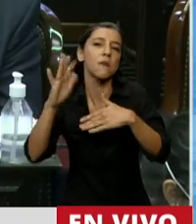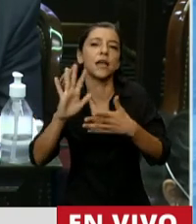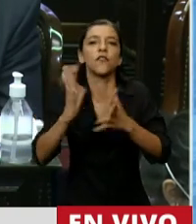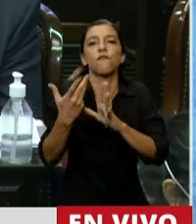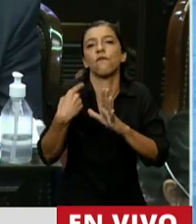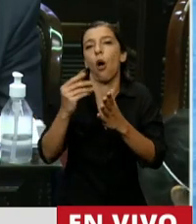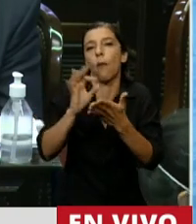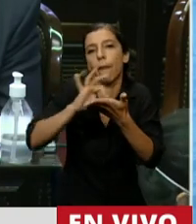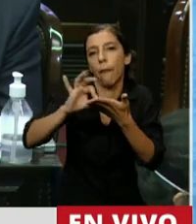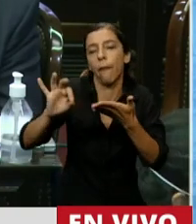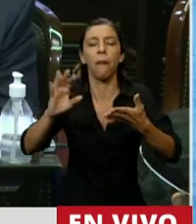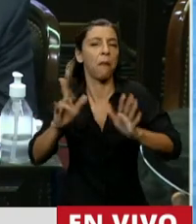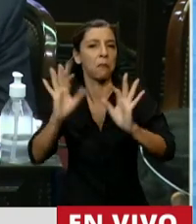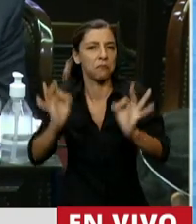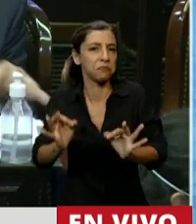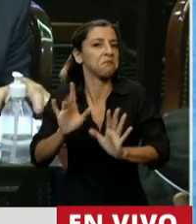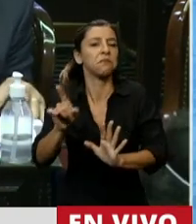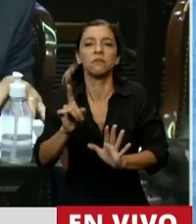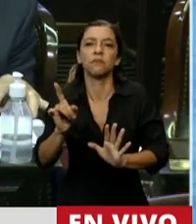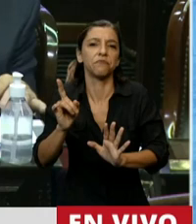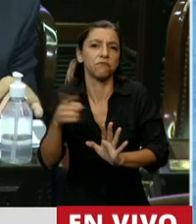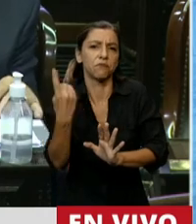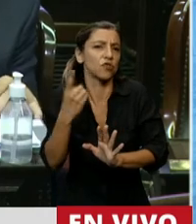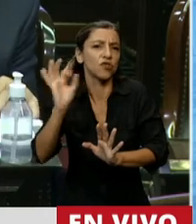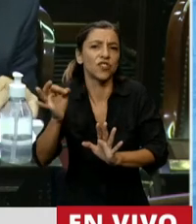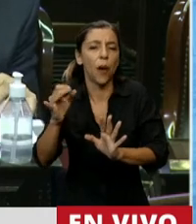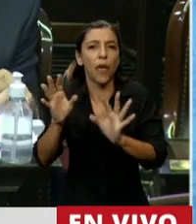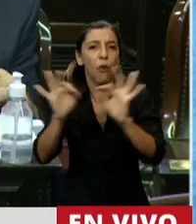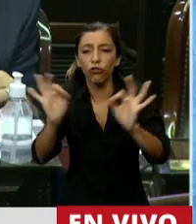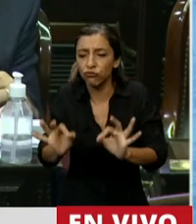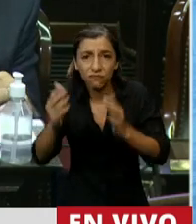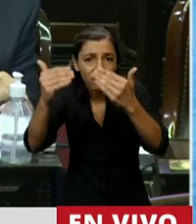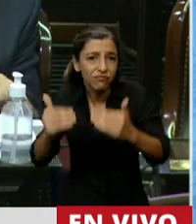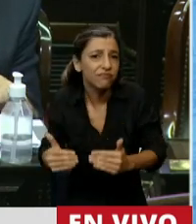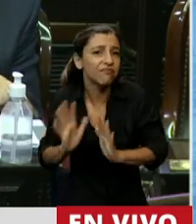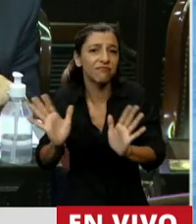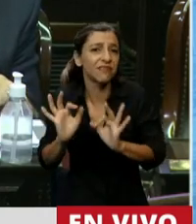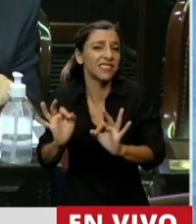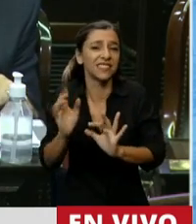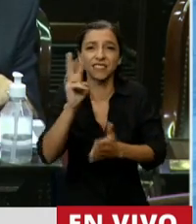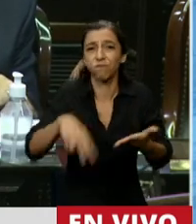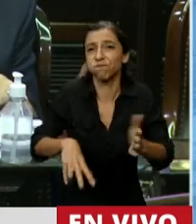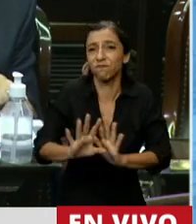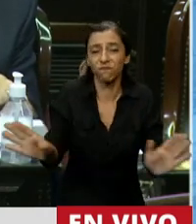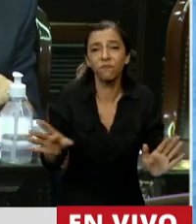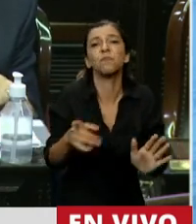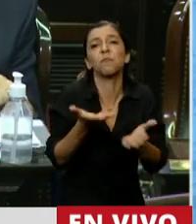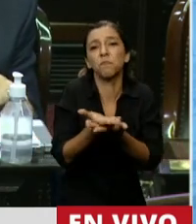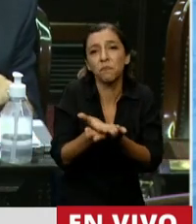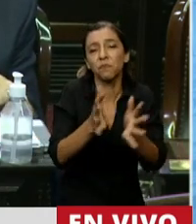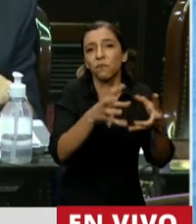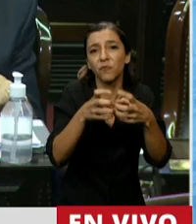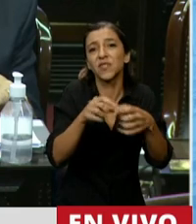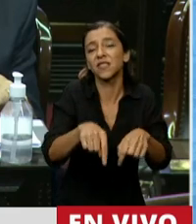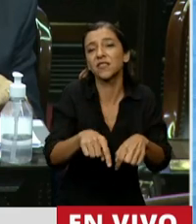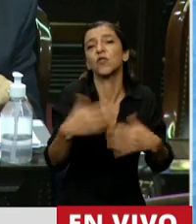de fondo. Entonces pedimos que se trate este proyecto que es muy necesario para todos